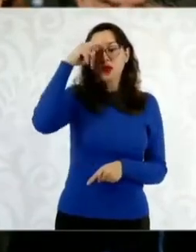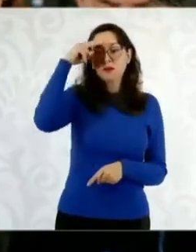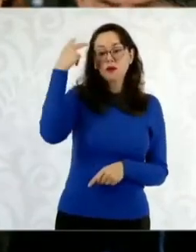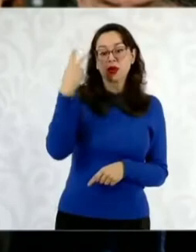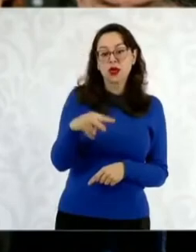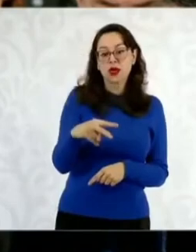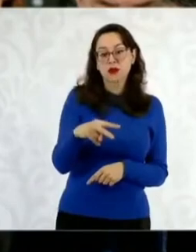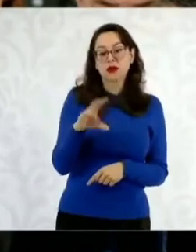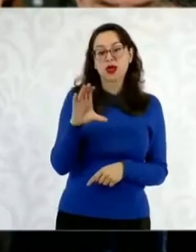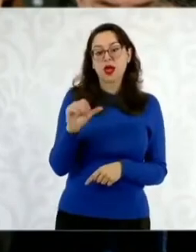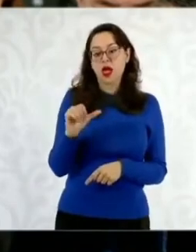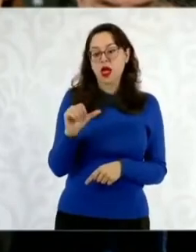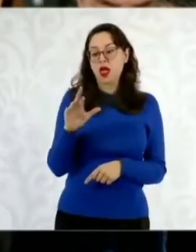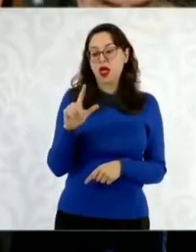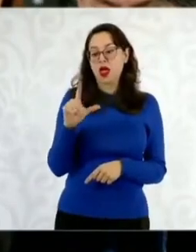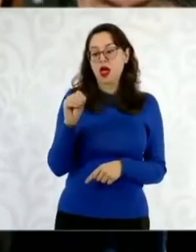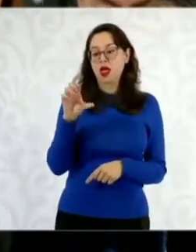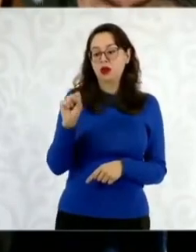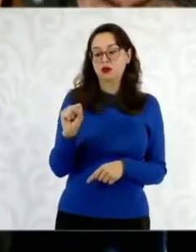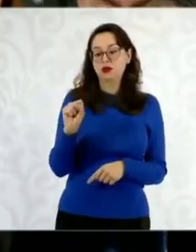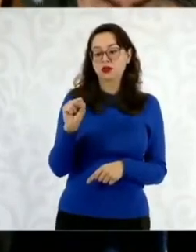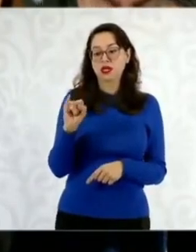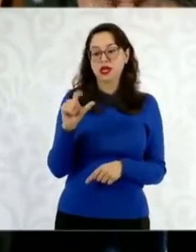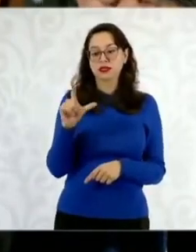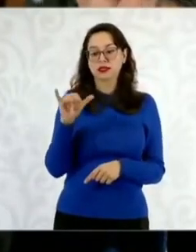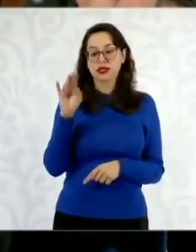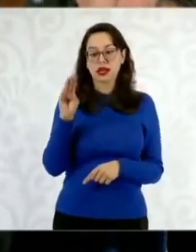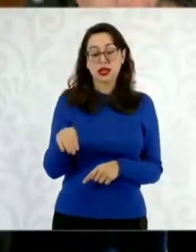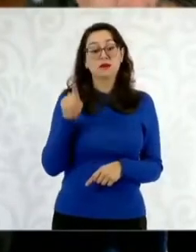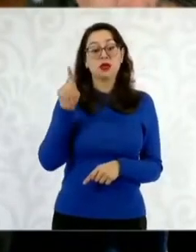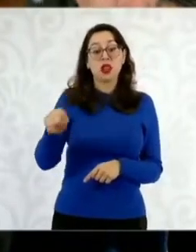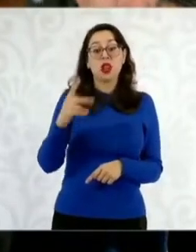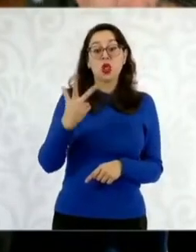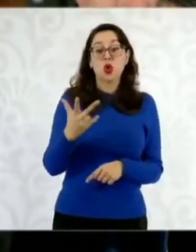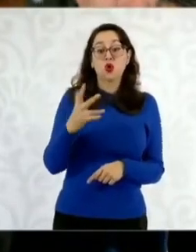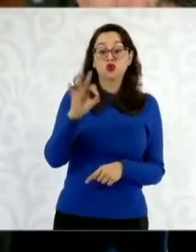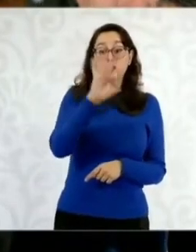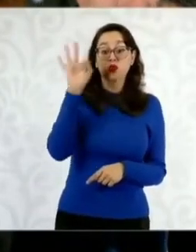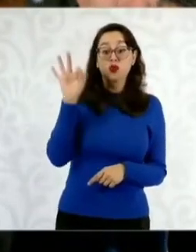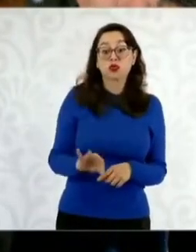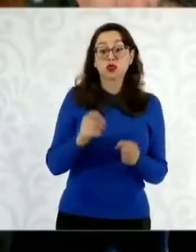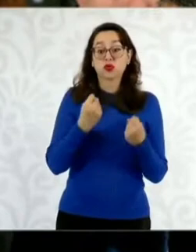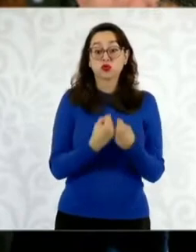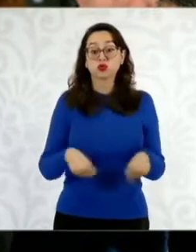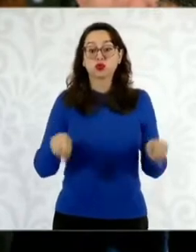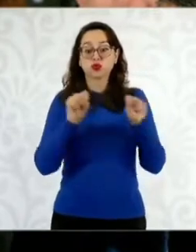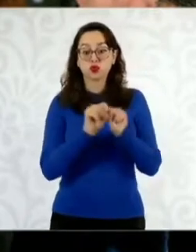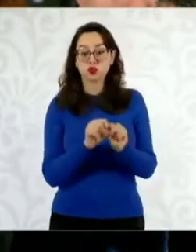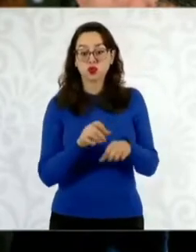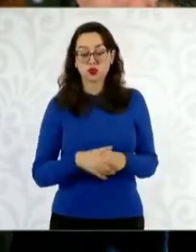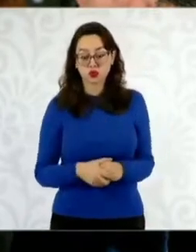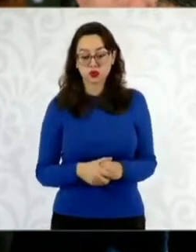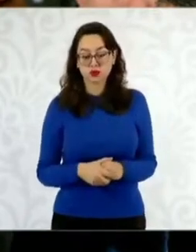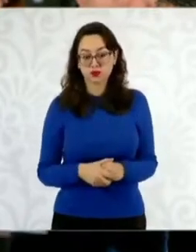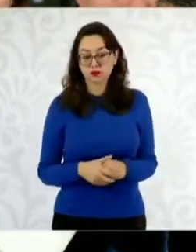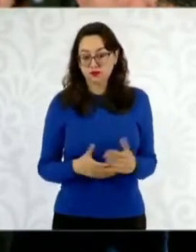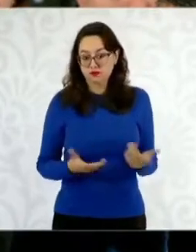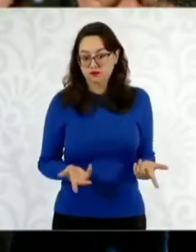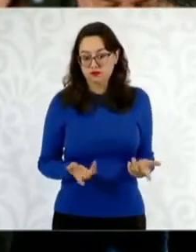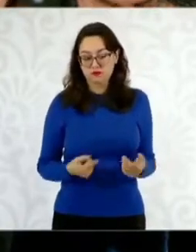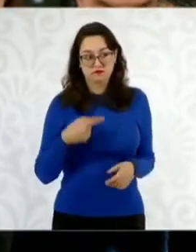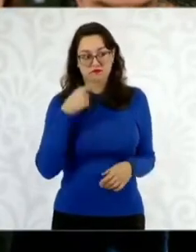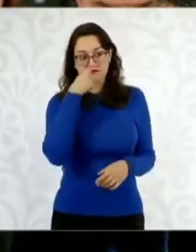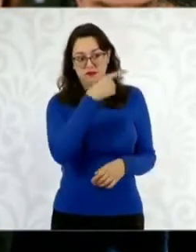Carlos Slim, quien tiene el 8% del capital accionario del New York Times. El New York Times no solo saca